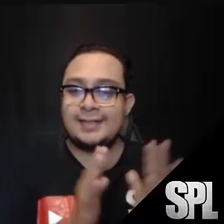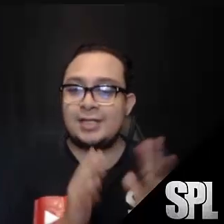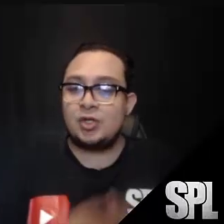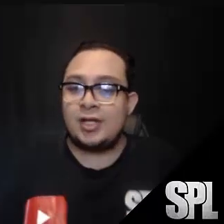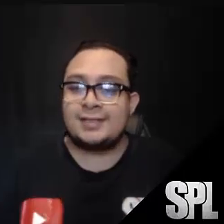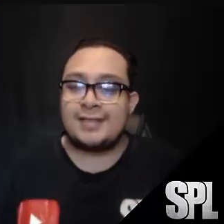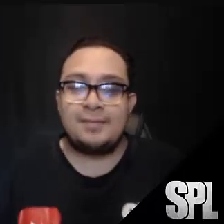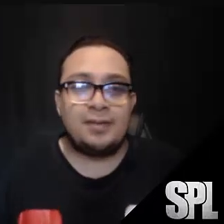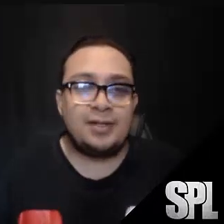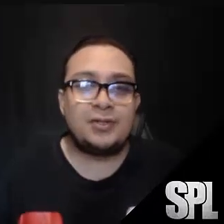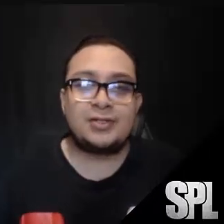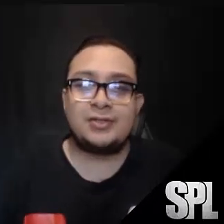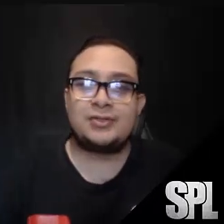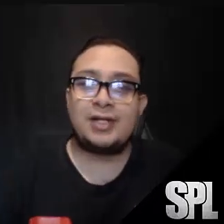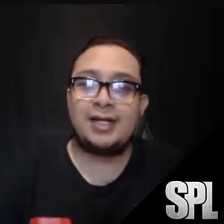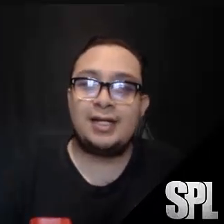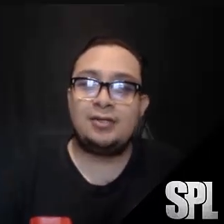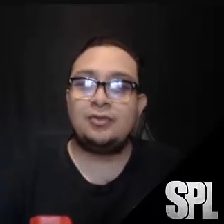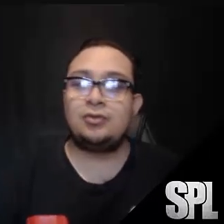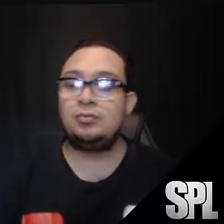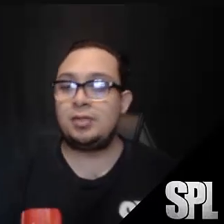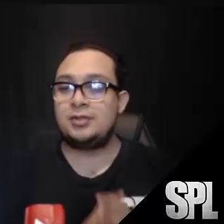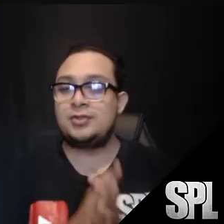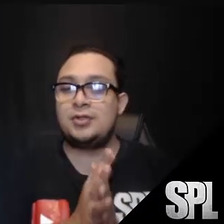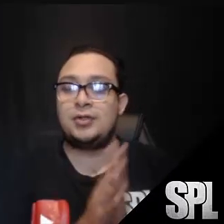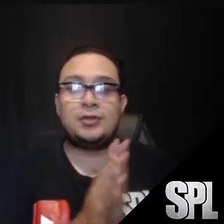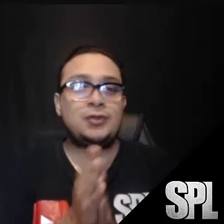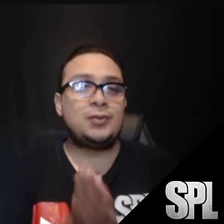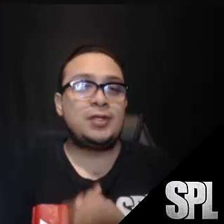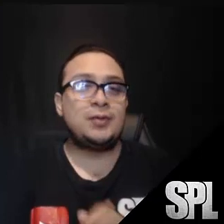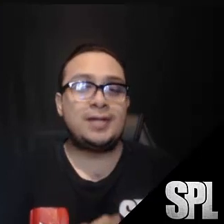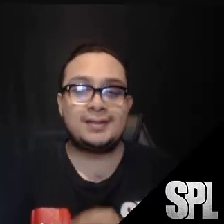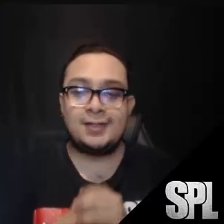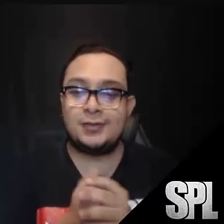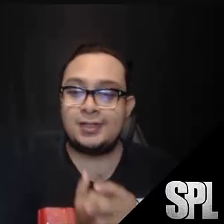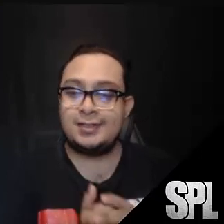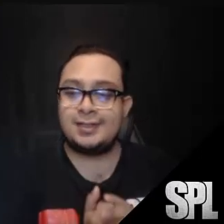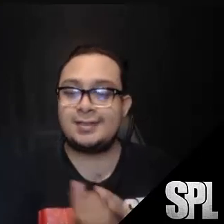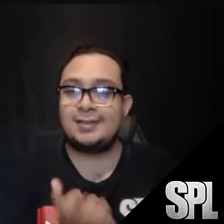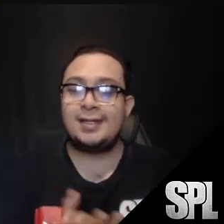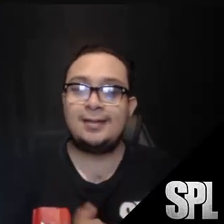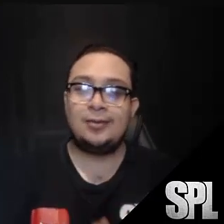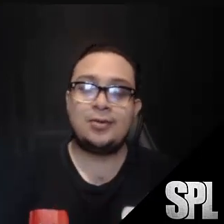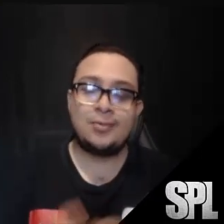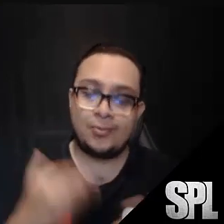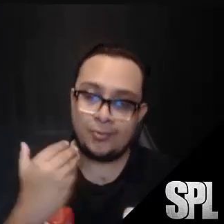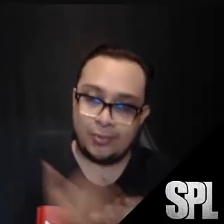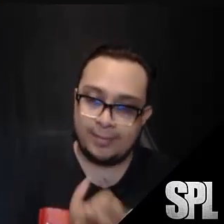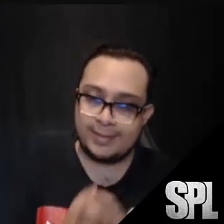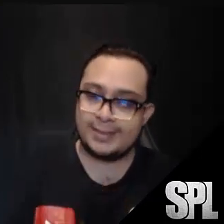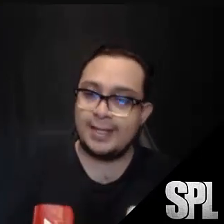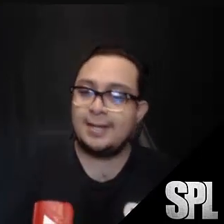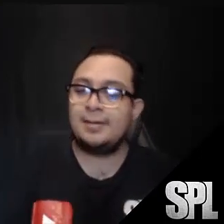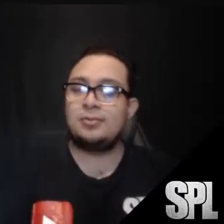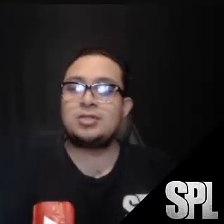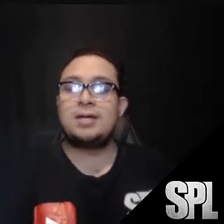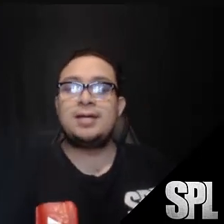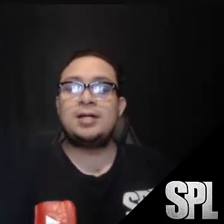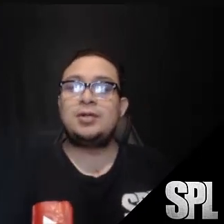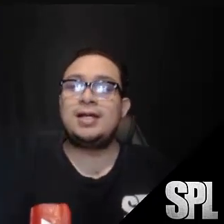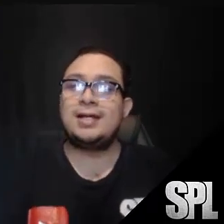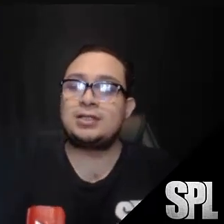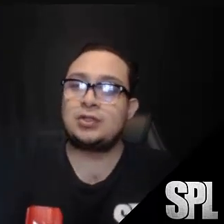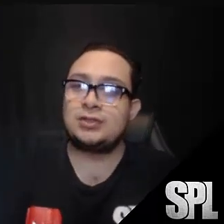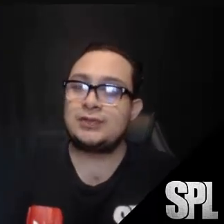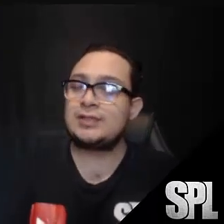Señoras y señores, sean bienvenidos a nuestro canal de YouTube en nuestro otro video más de noticias. El día de hoy, jueves, vamos a